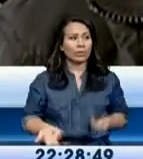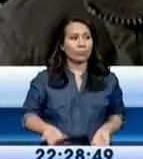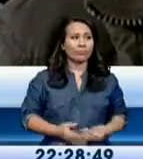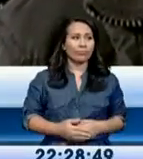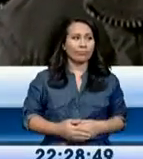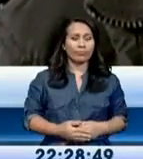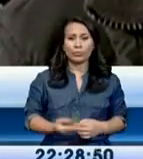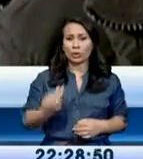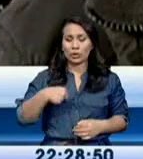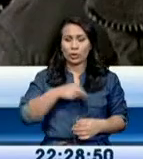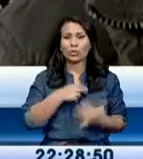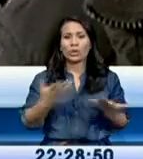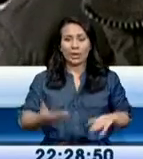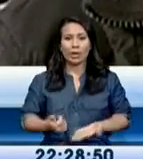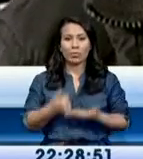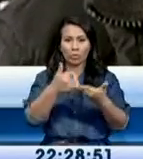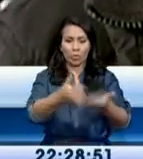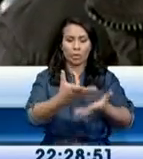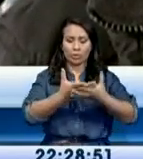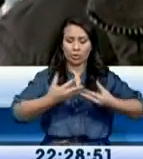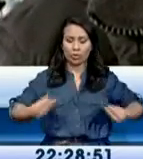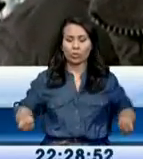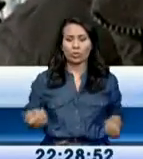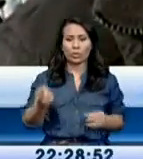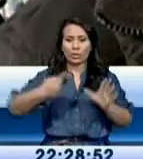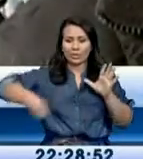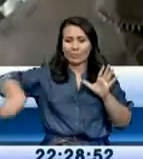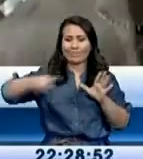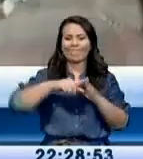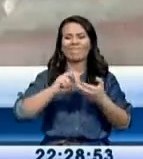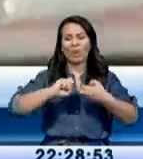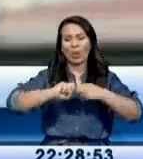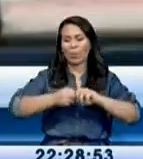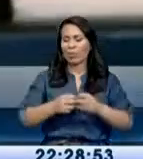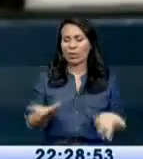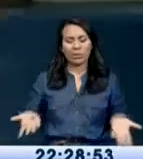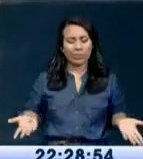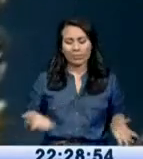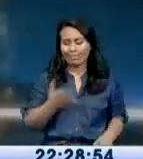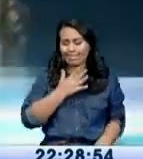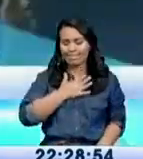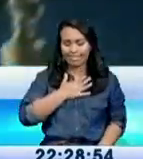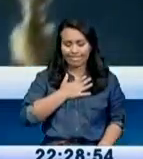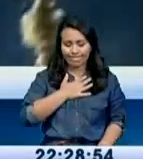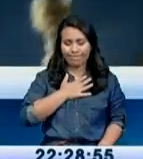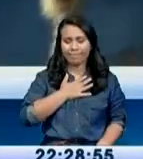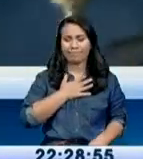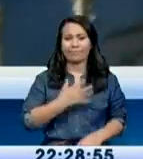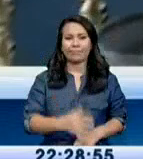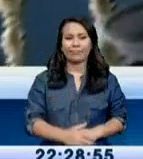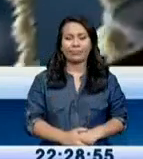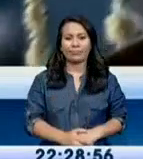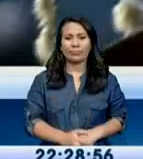manera estamos tratando de solucionar este fatal suceso.